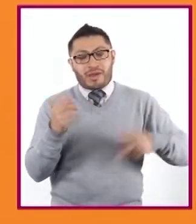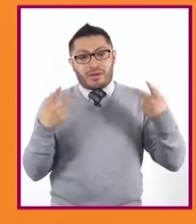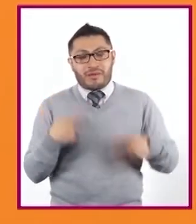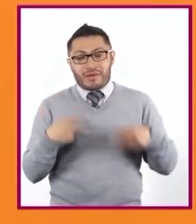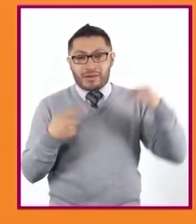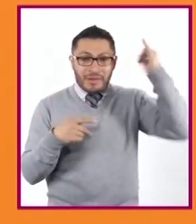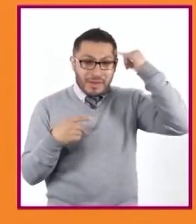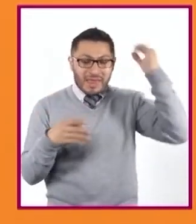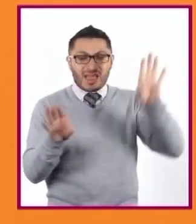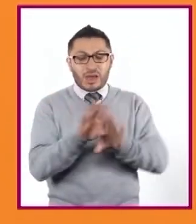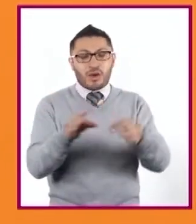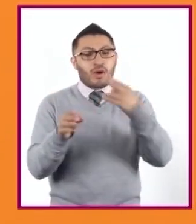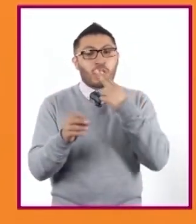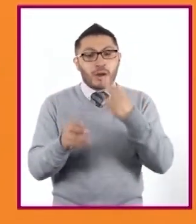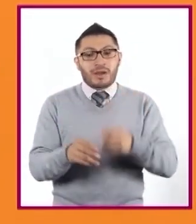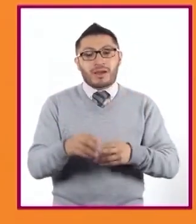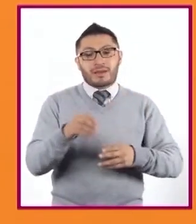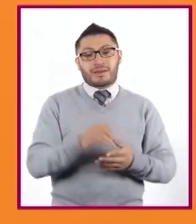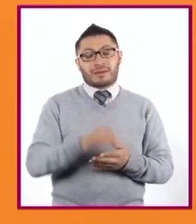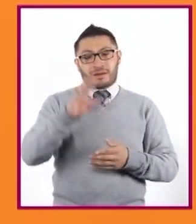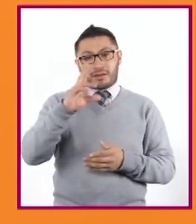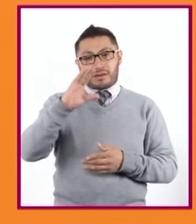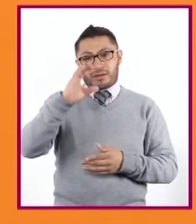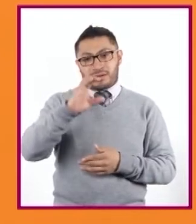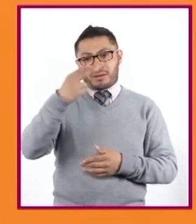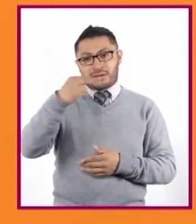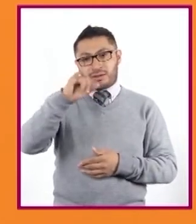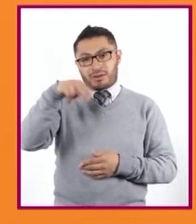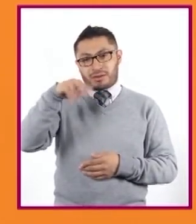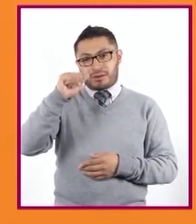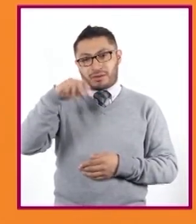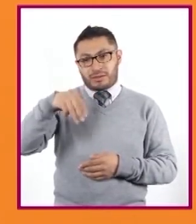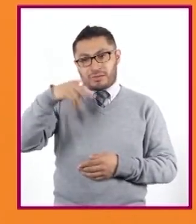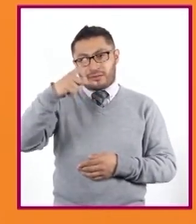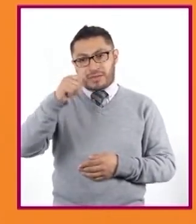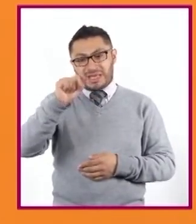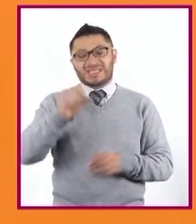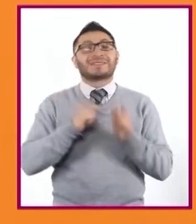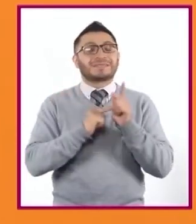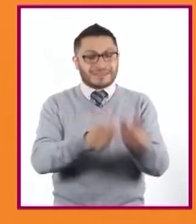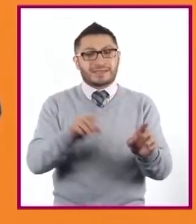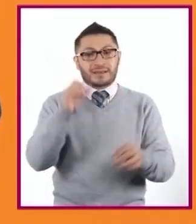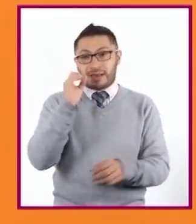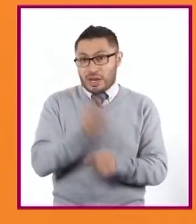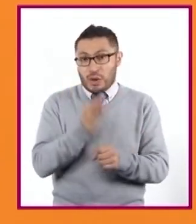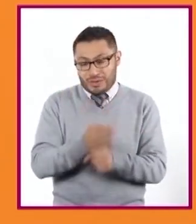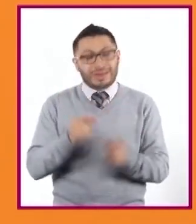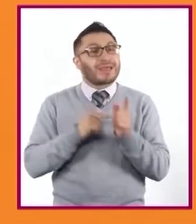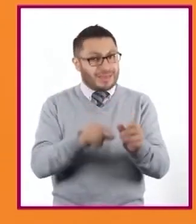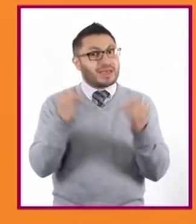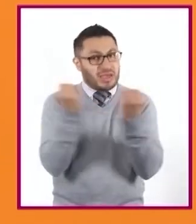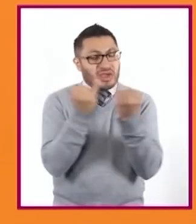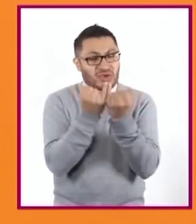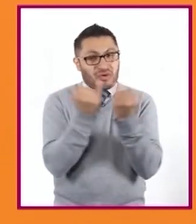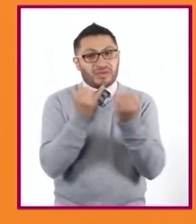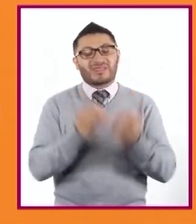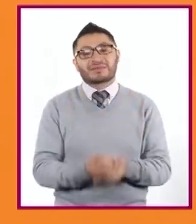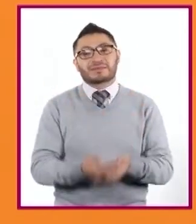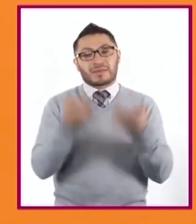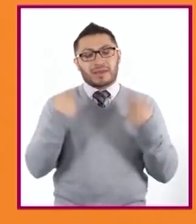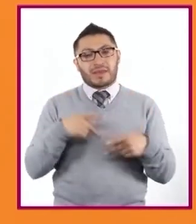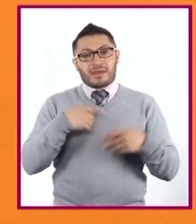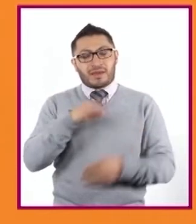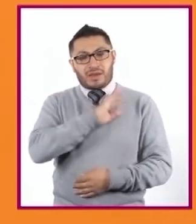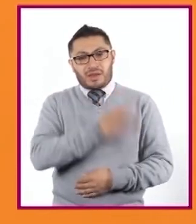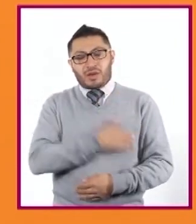indígenas, como el uso de la coa de las chinampas, se conservaron. Incluso se siguen utilizando hasta la actualidad. Los